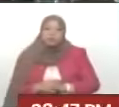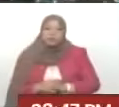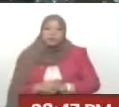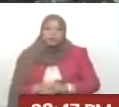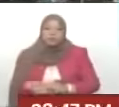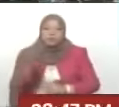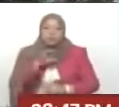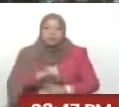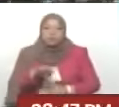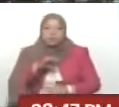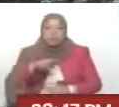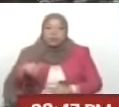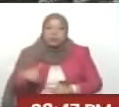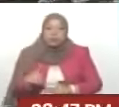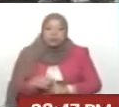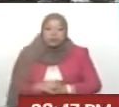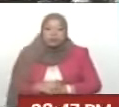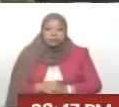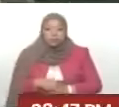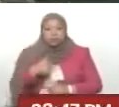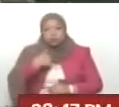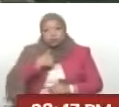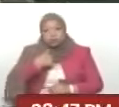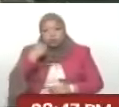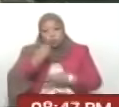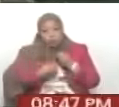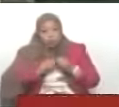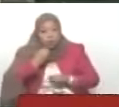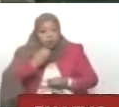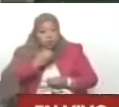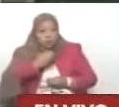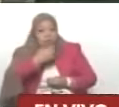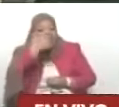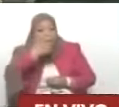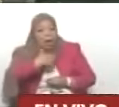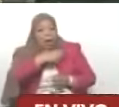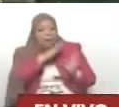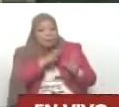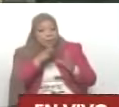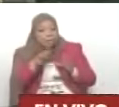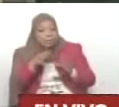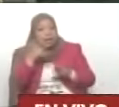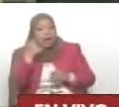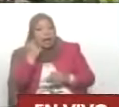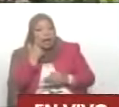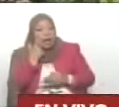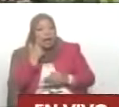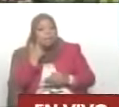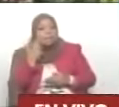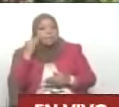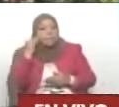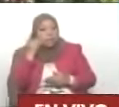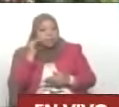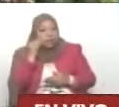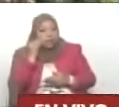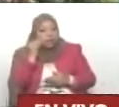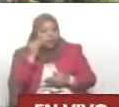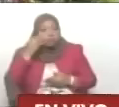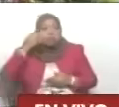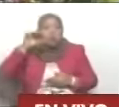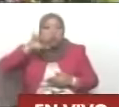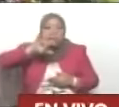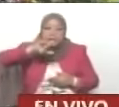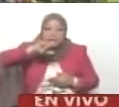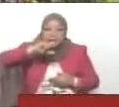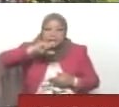lo que usted dijo. Empezamos a usar las redes para poder movilizarnos.